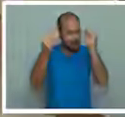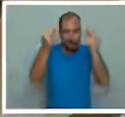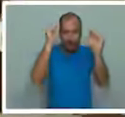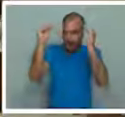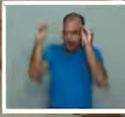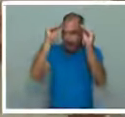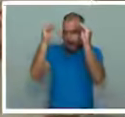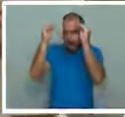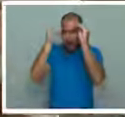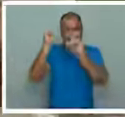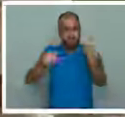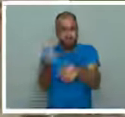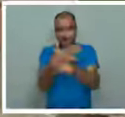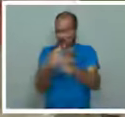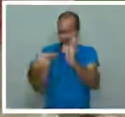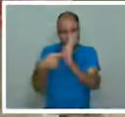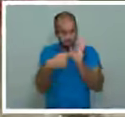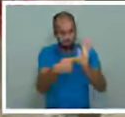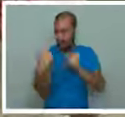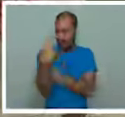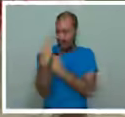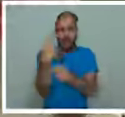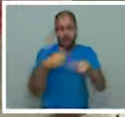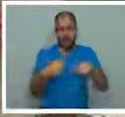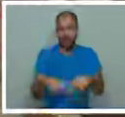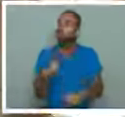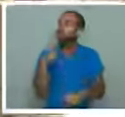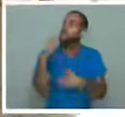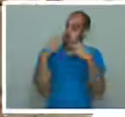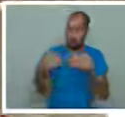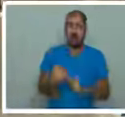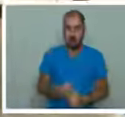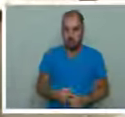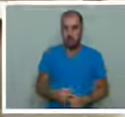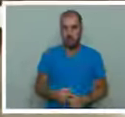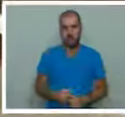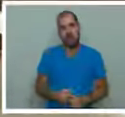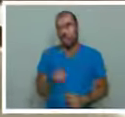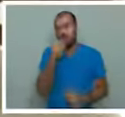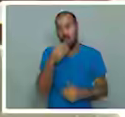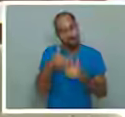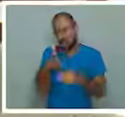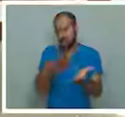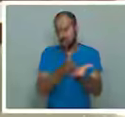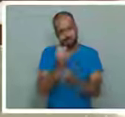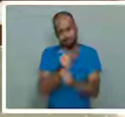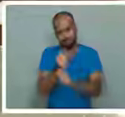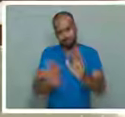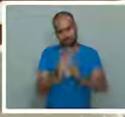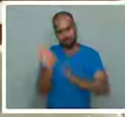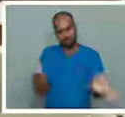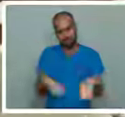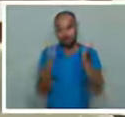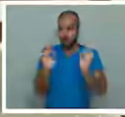importante saber no ocupa espacio te deseo toda la buena suerte del mundo que sigamos contando con jóvenes como estos dispuestos a trabajar a seguir creciendo